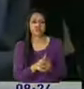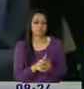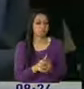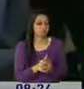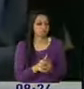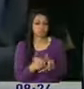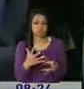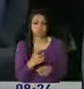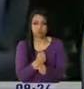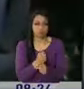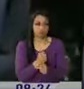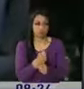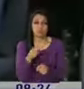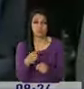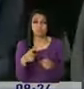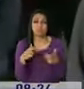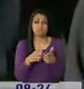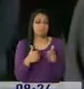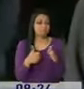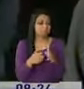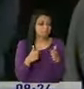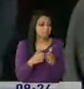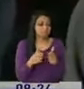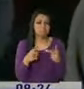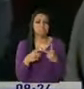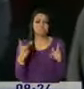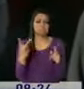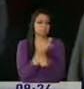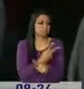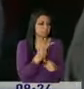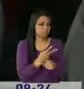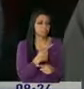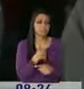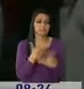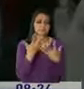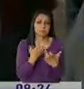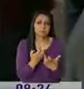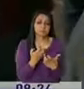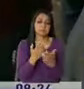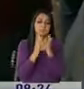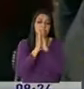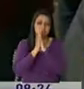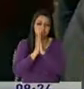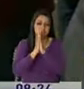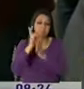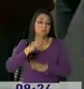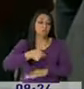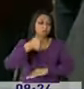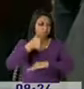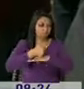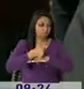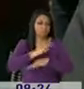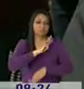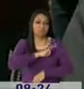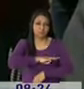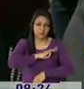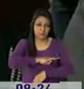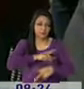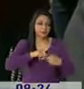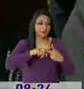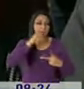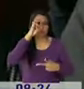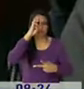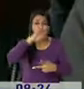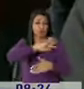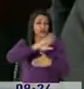porque aquí tenemos muchos peligros y yo quiero saludar a todas las autoridades, municipio, policías y a